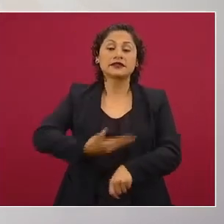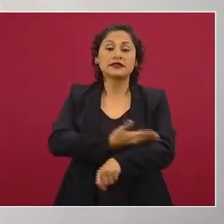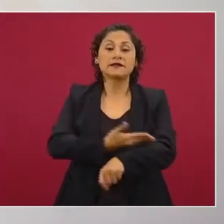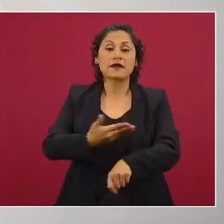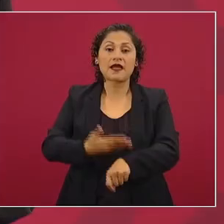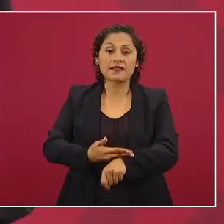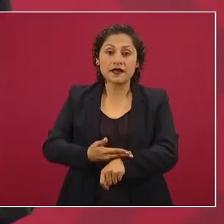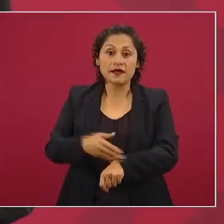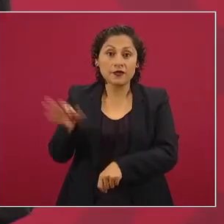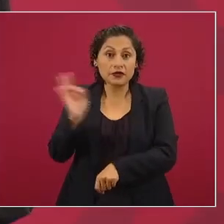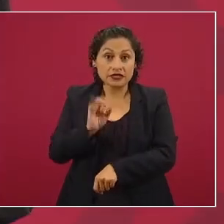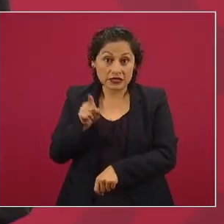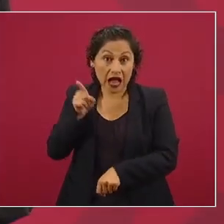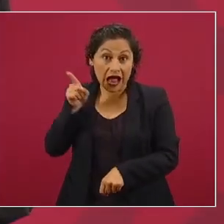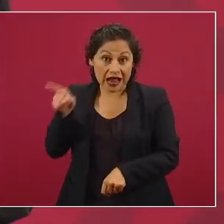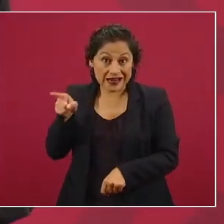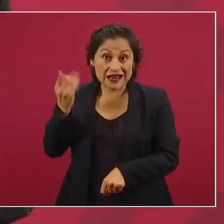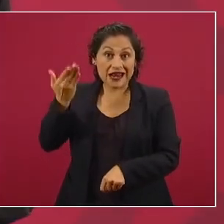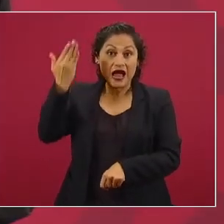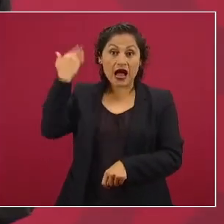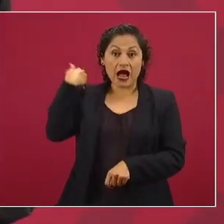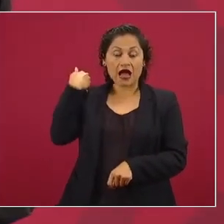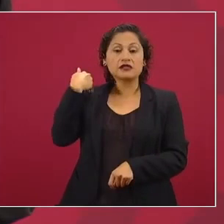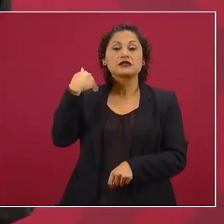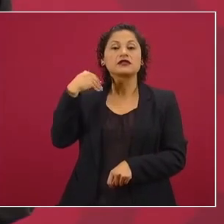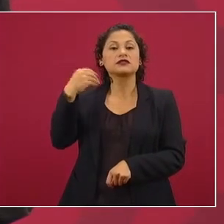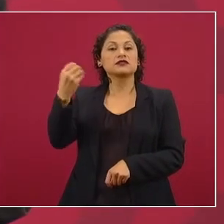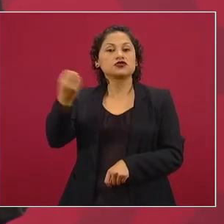un hombre culto,